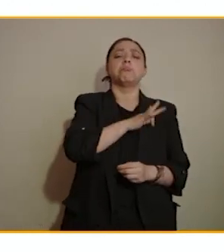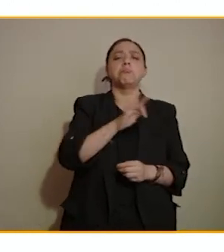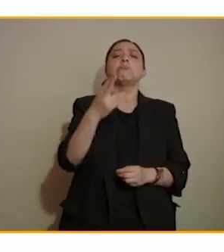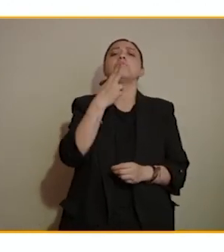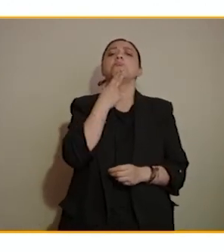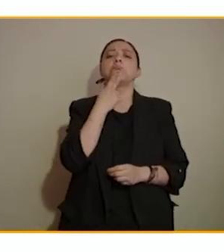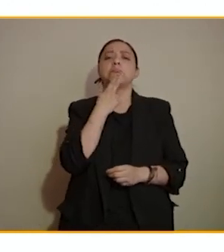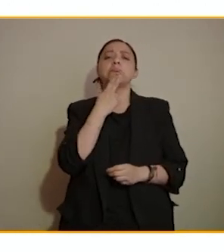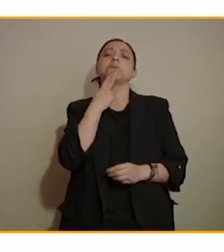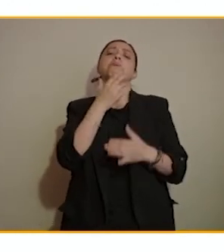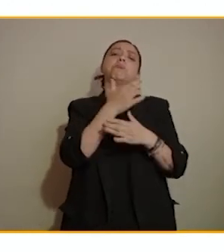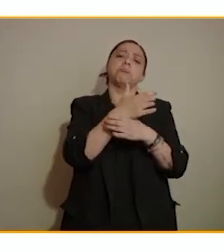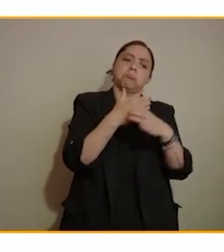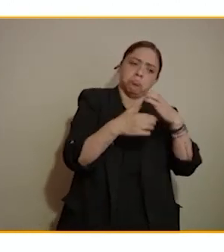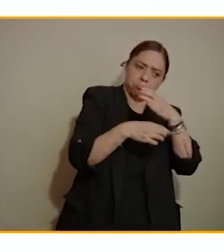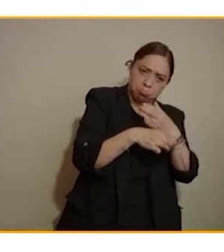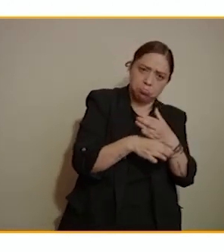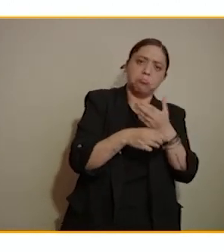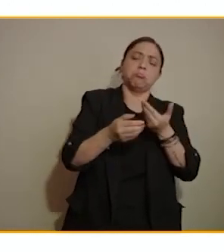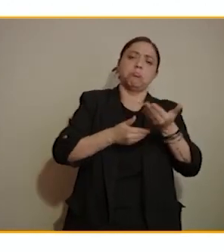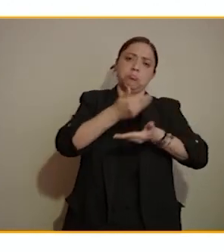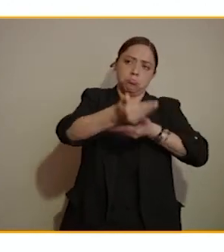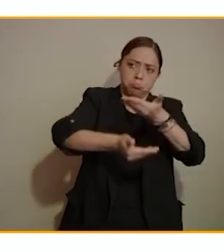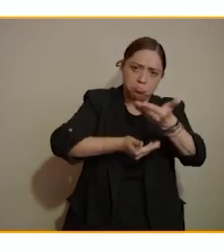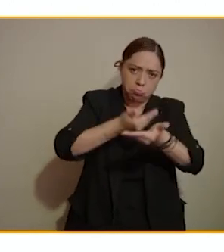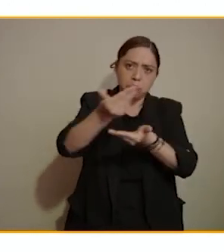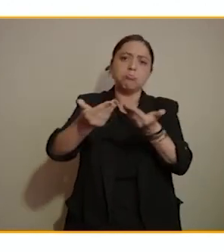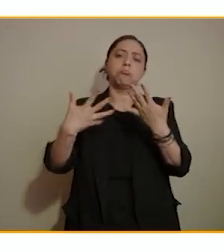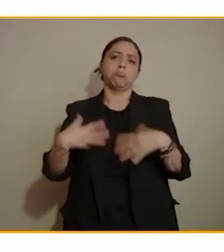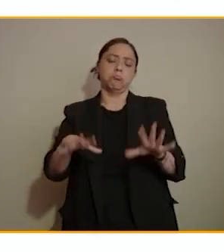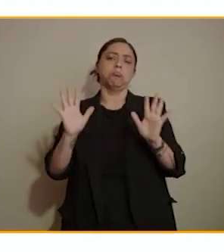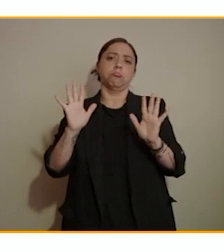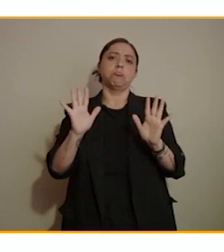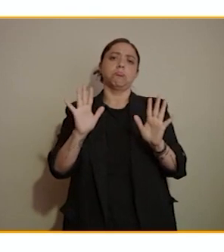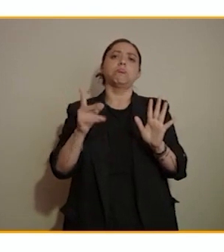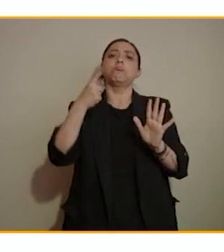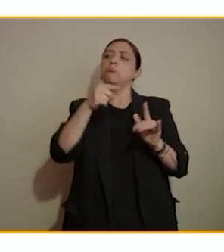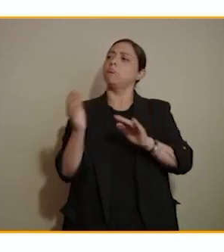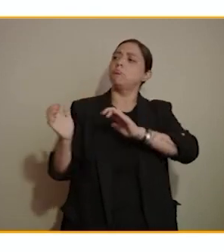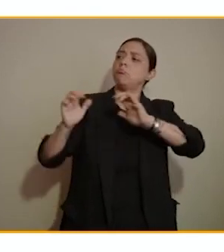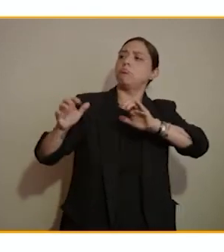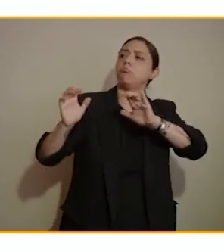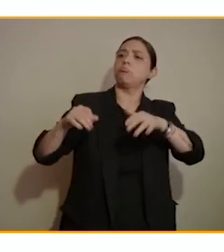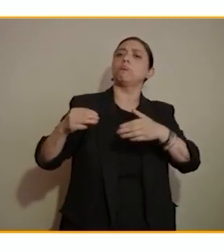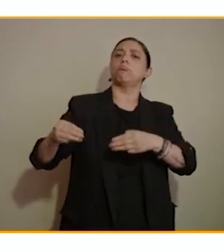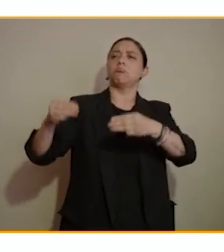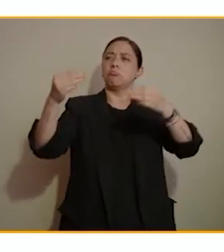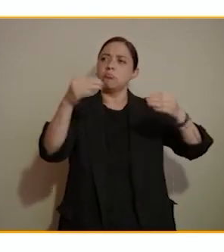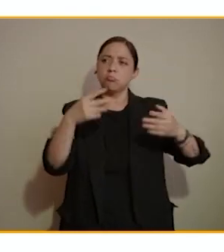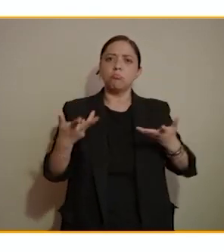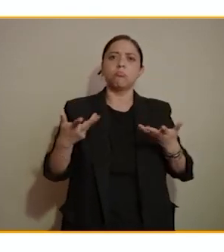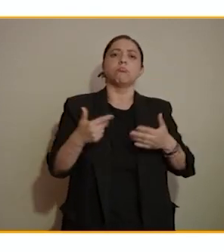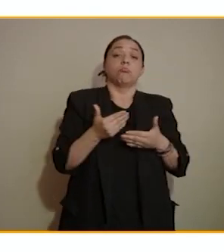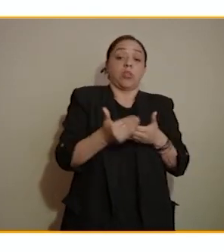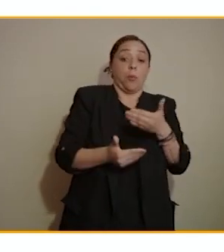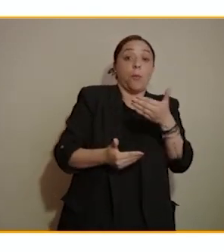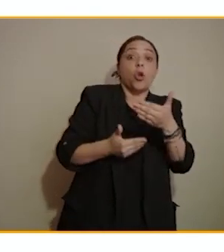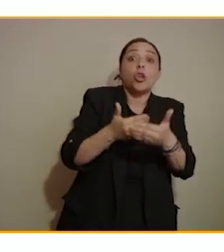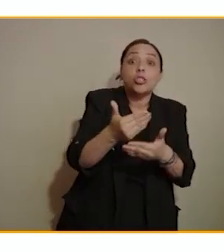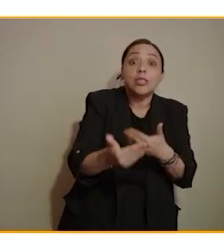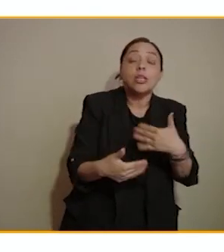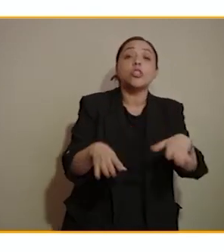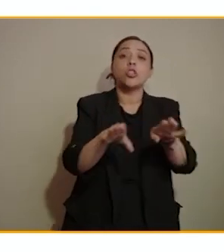servicios mucho más dedicados, con inserciones a mercado mucho más específicas, con procesos mucho